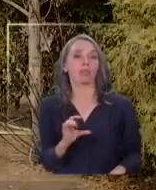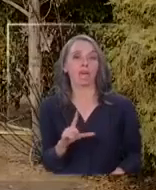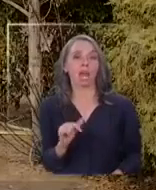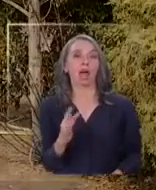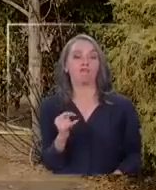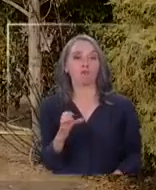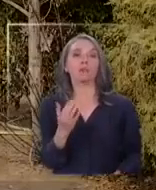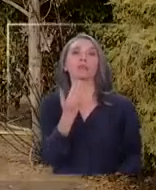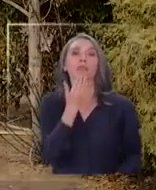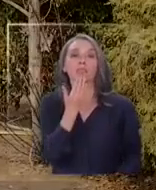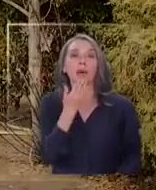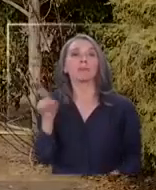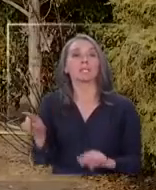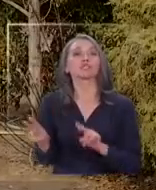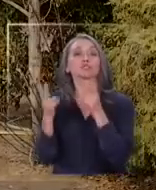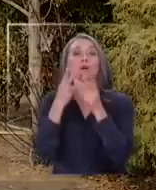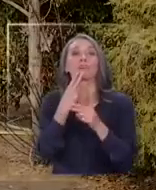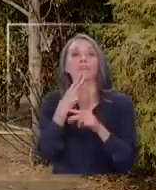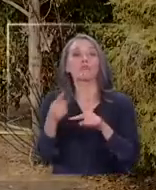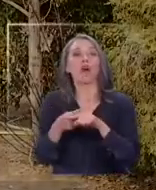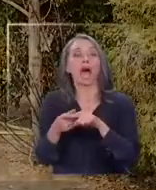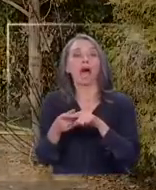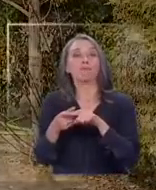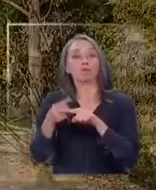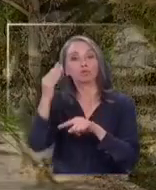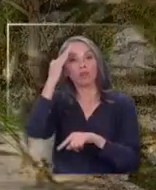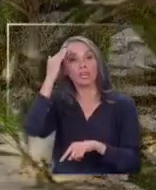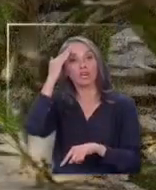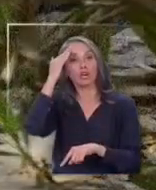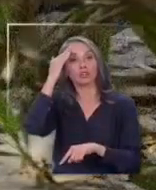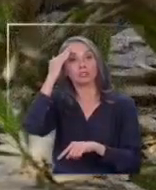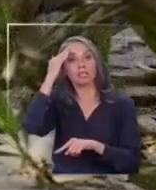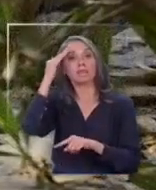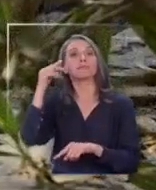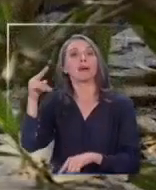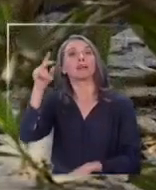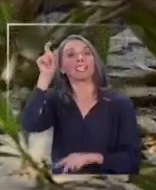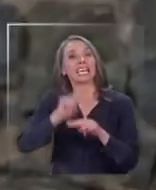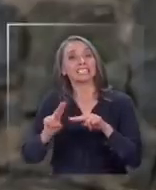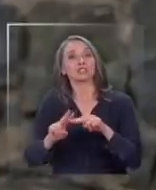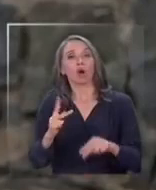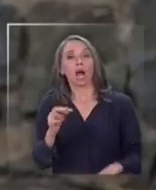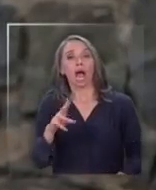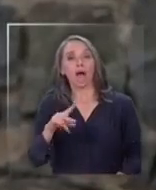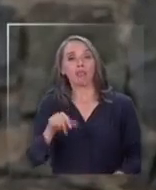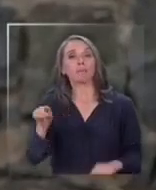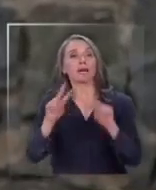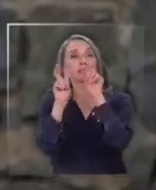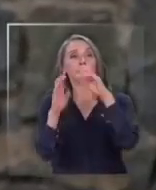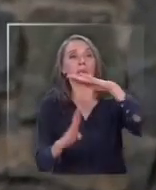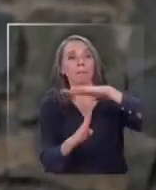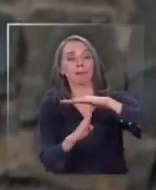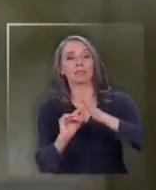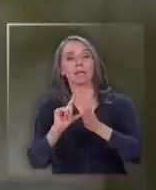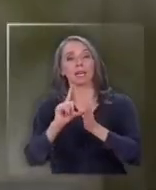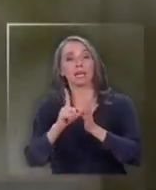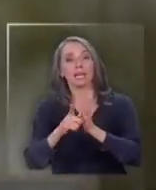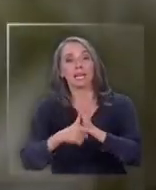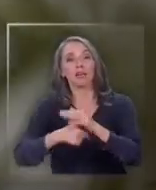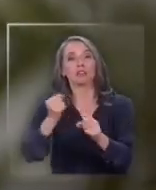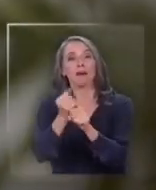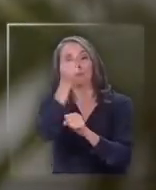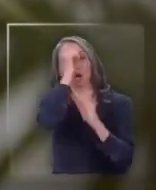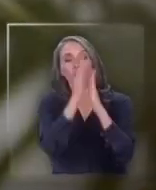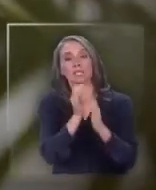Fuente también es un sobreviviente del abuso de conciencia de Caradima. Estos son los pendientes y la lentitud en las labores de la